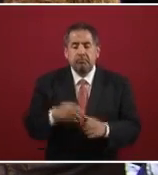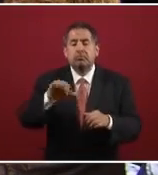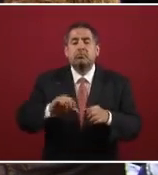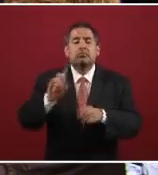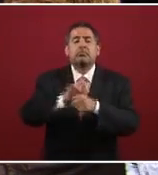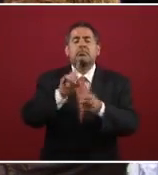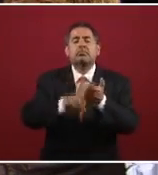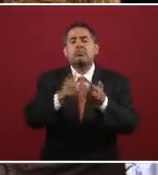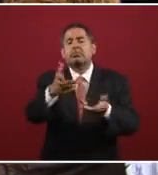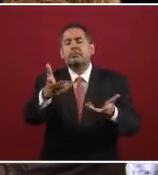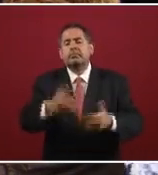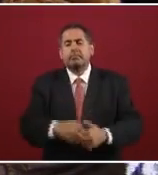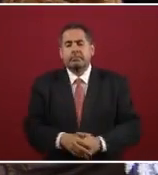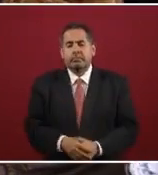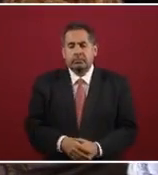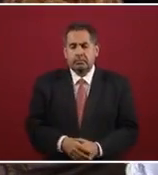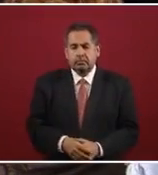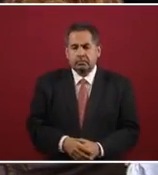presente